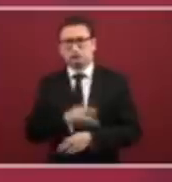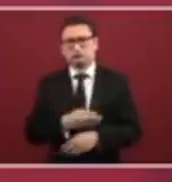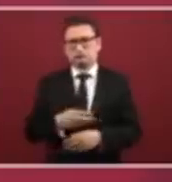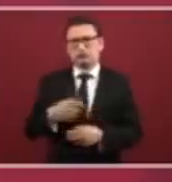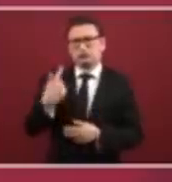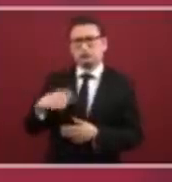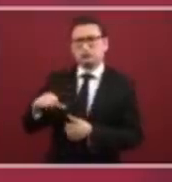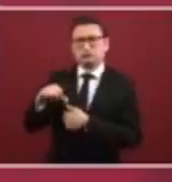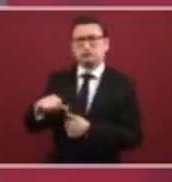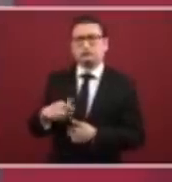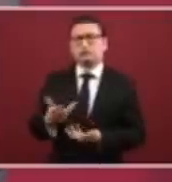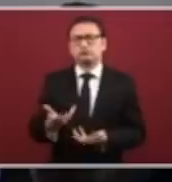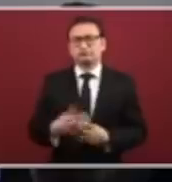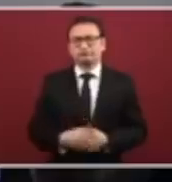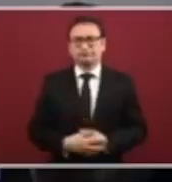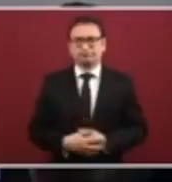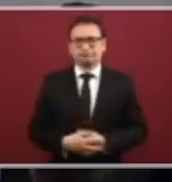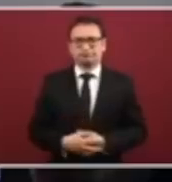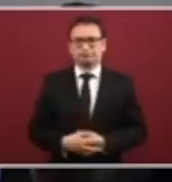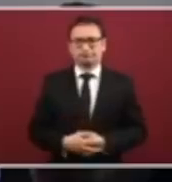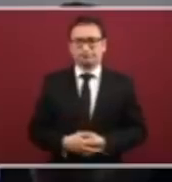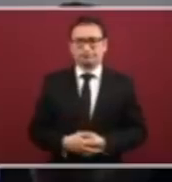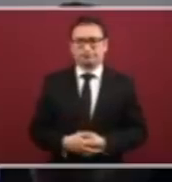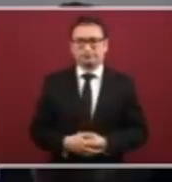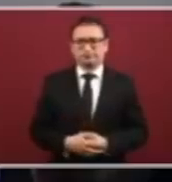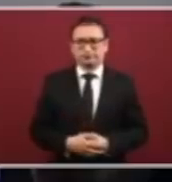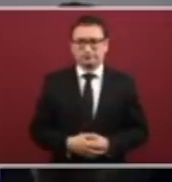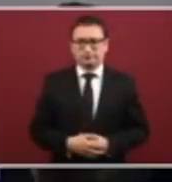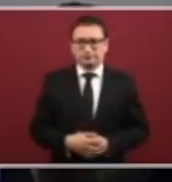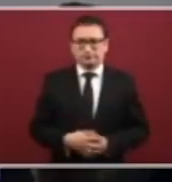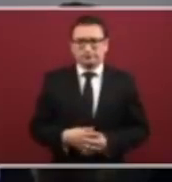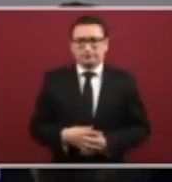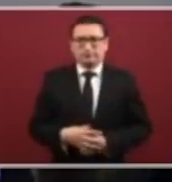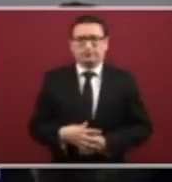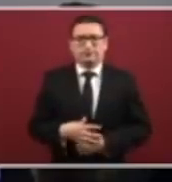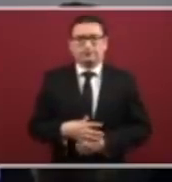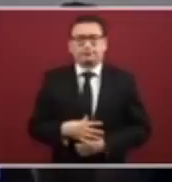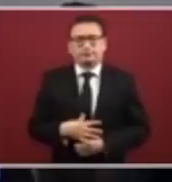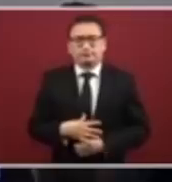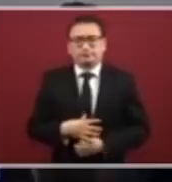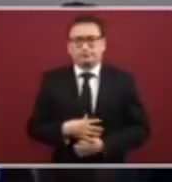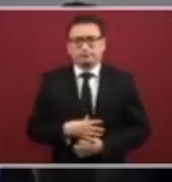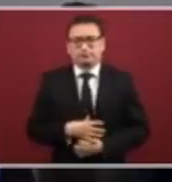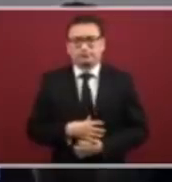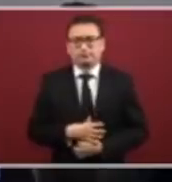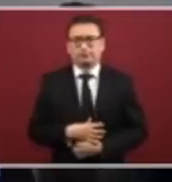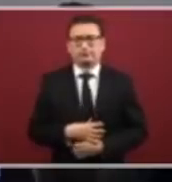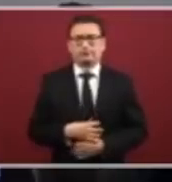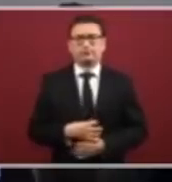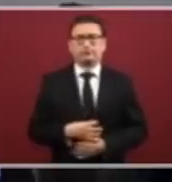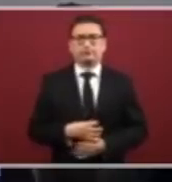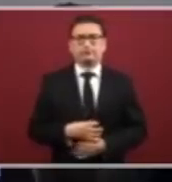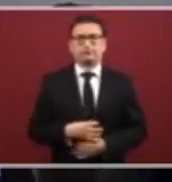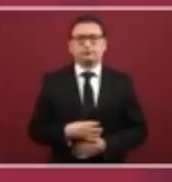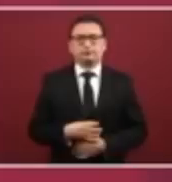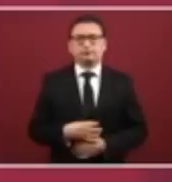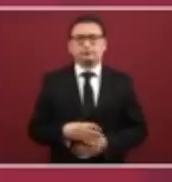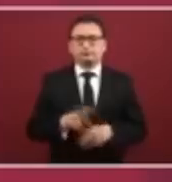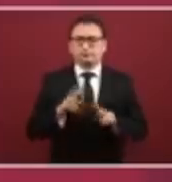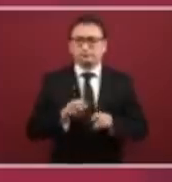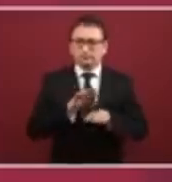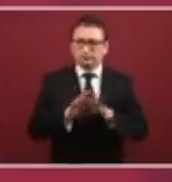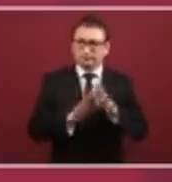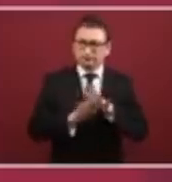retornar a sus países de origen. Bueno, en política migratoria ya hemos hablado bastante sobre nuestra